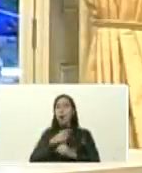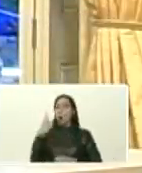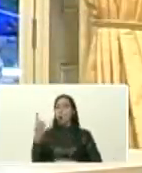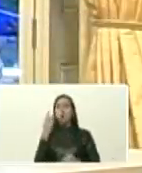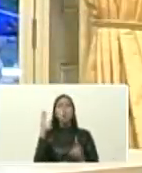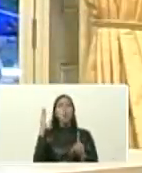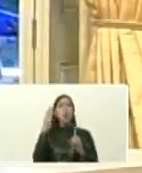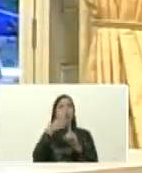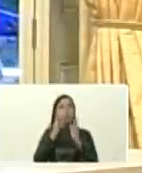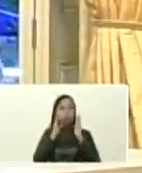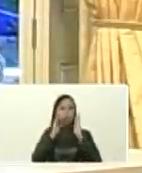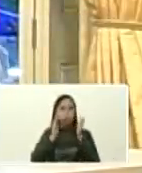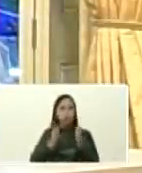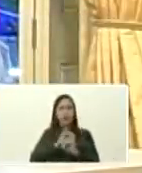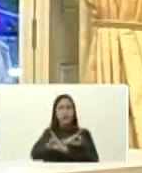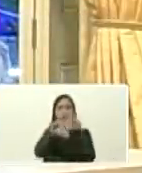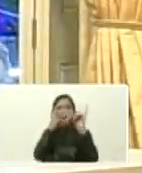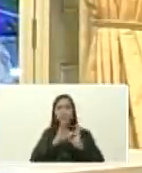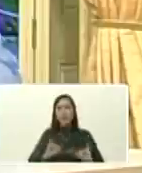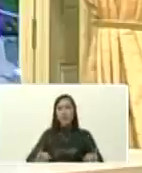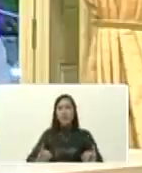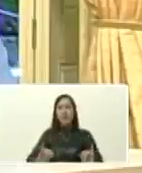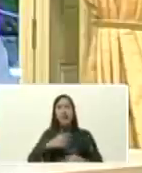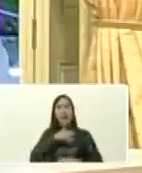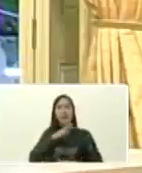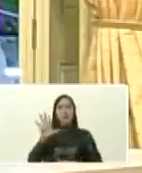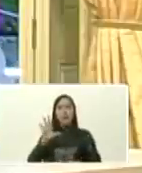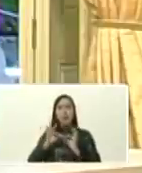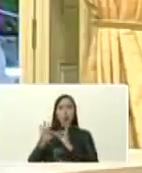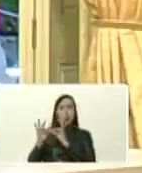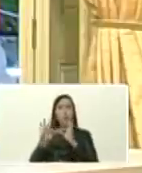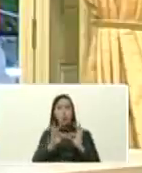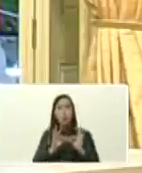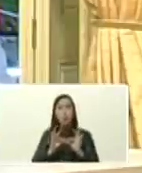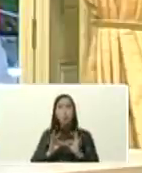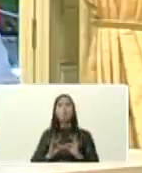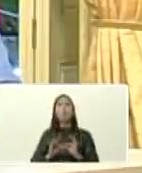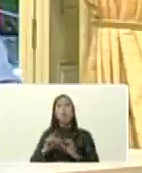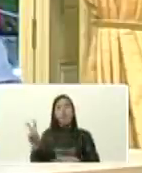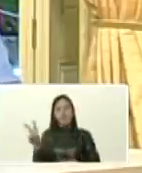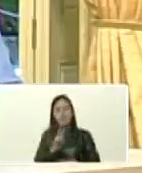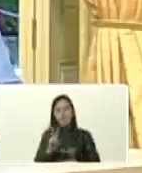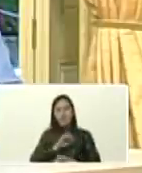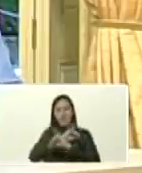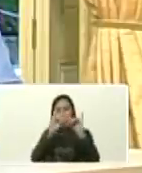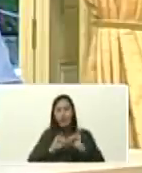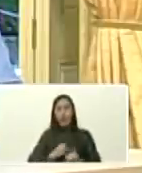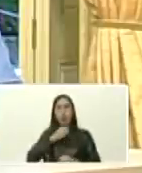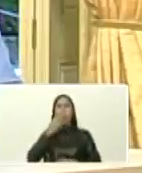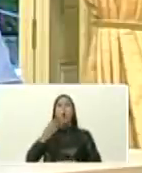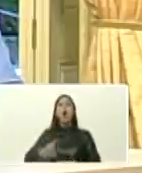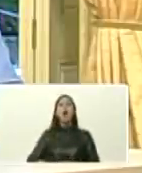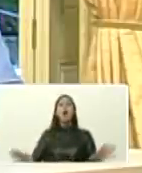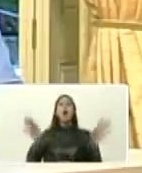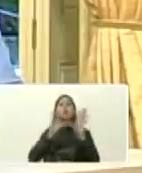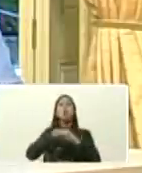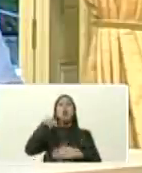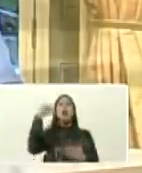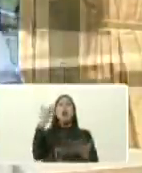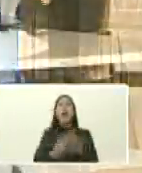objetivo, la felicidad de nuestra patria común, la felicidad de Venezuela. Buenas noches, hasta la